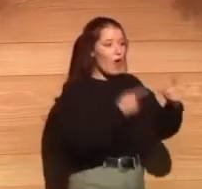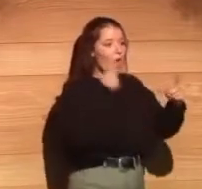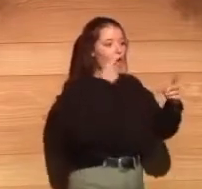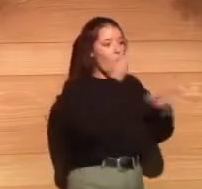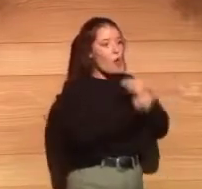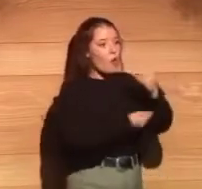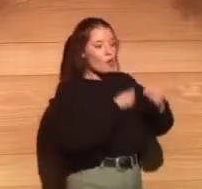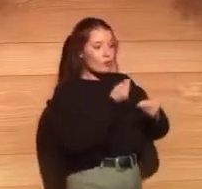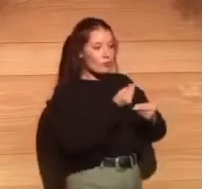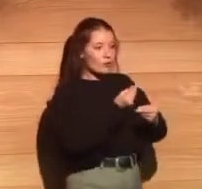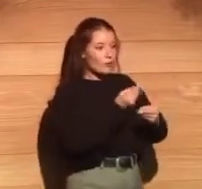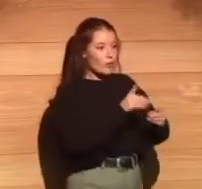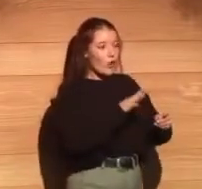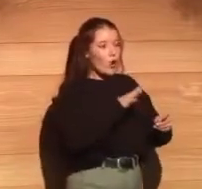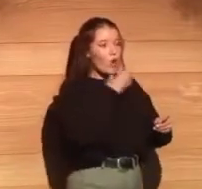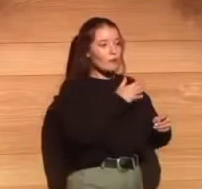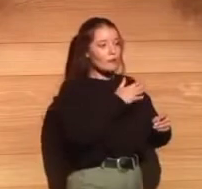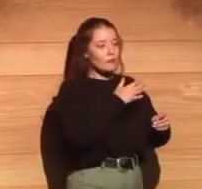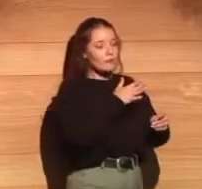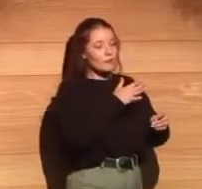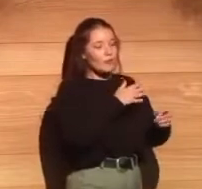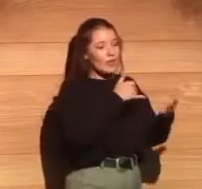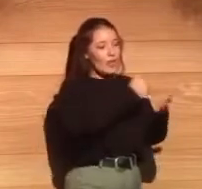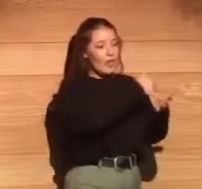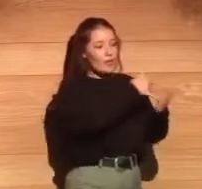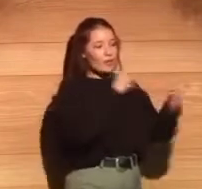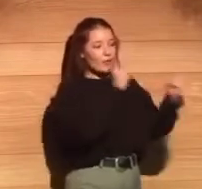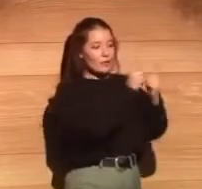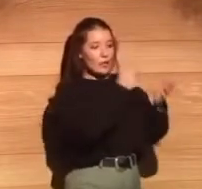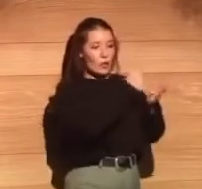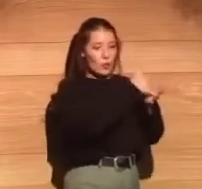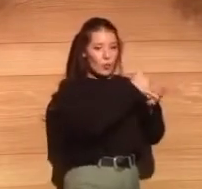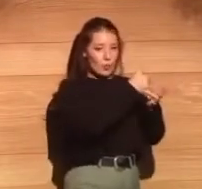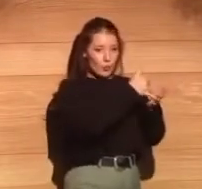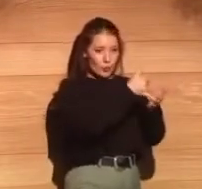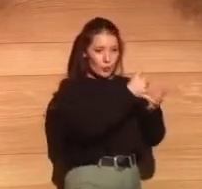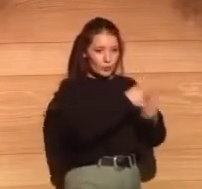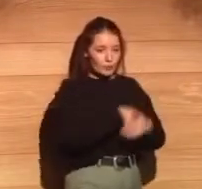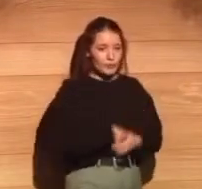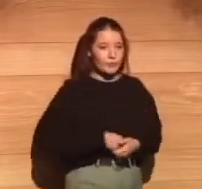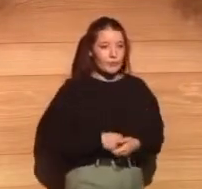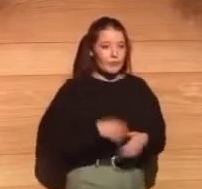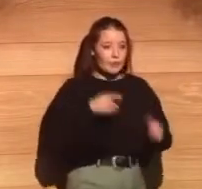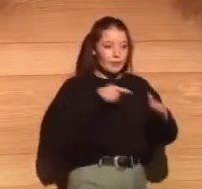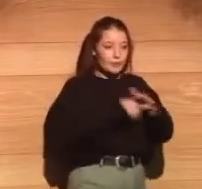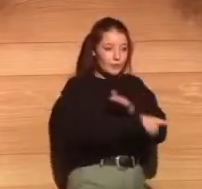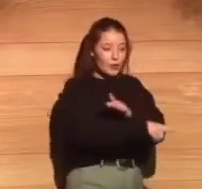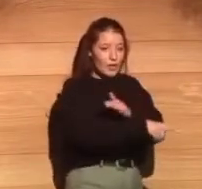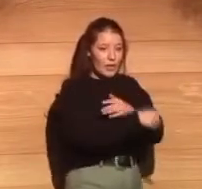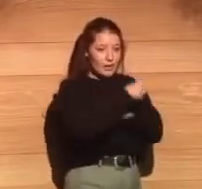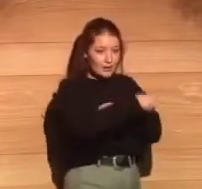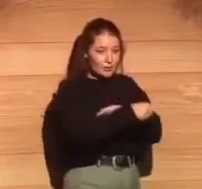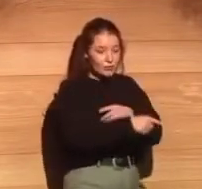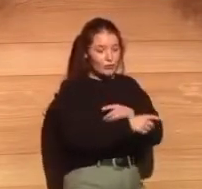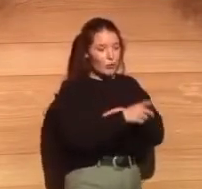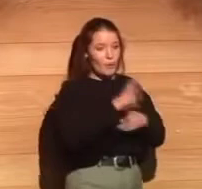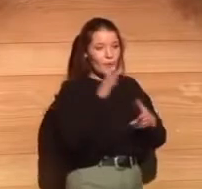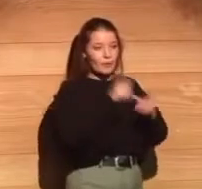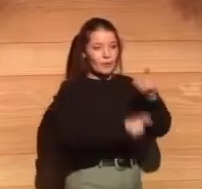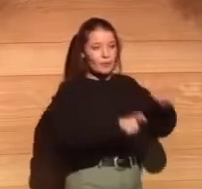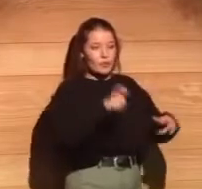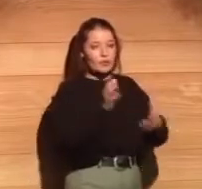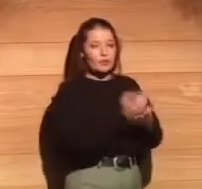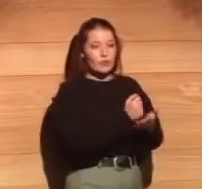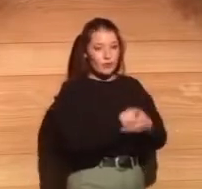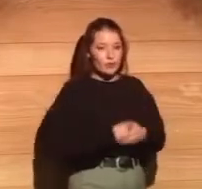al adversario, para intentar profundizar en esas grietas. Pero esto lo hacen todos. Lo primero que tenemos que pensar es que esa desinformación, de la que luego